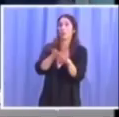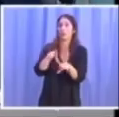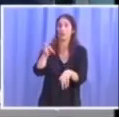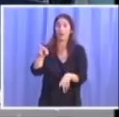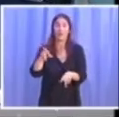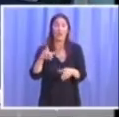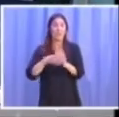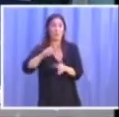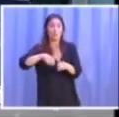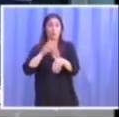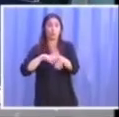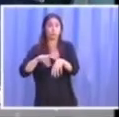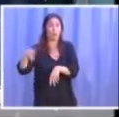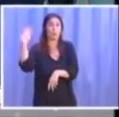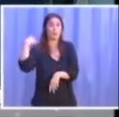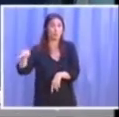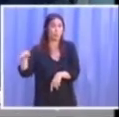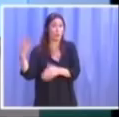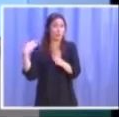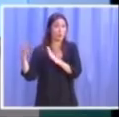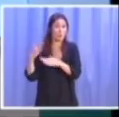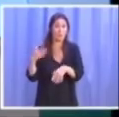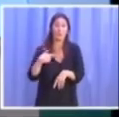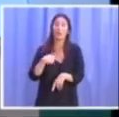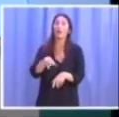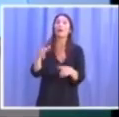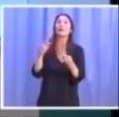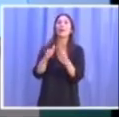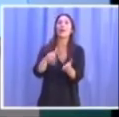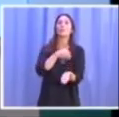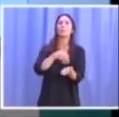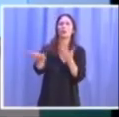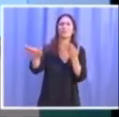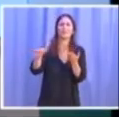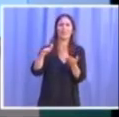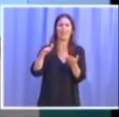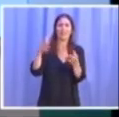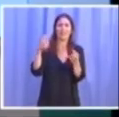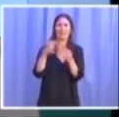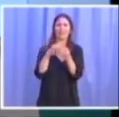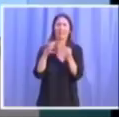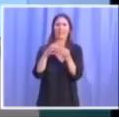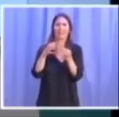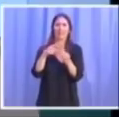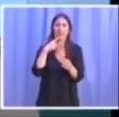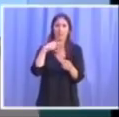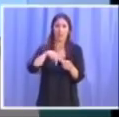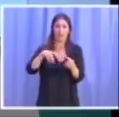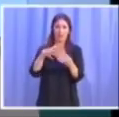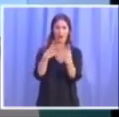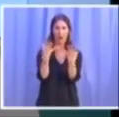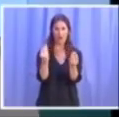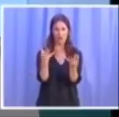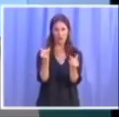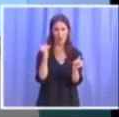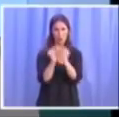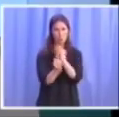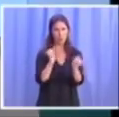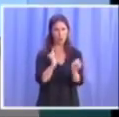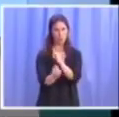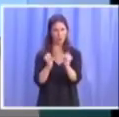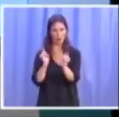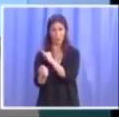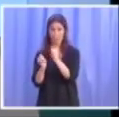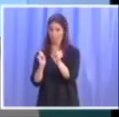estaba usted. Y tal y como está la situación, Granada libre de desahucio. Granada está llena de ocupas. Hombre, yo comprendo que estos señores que tengo aquí, a